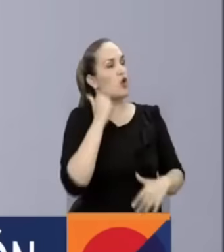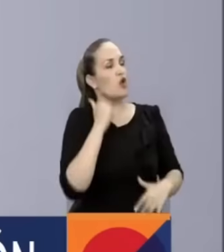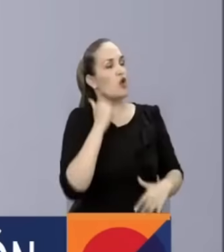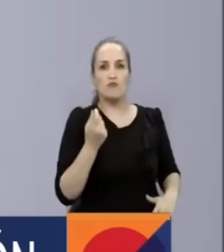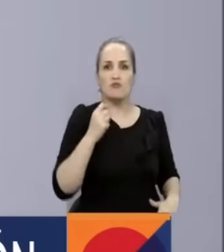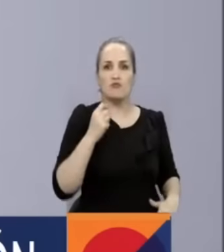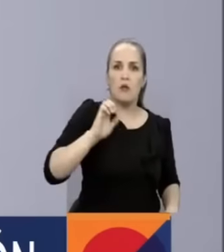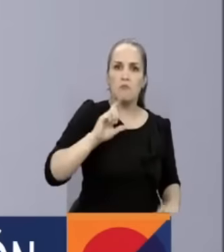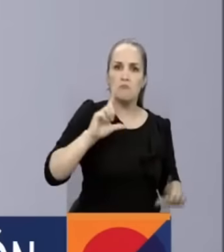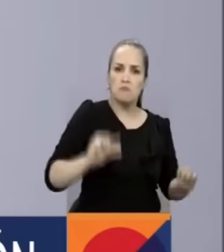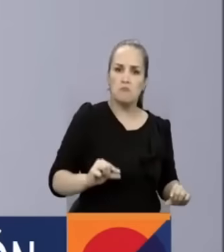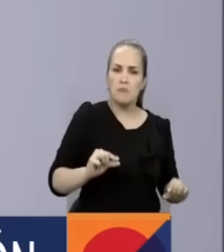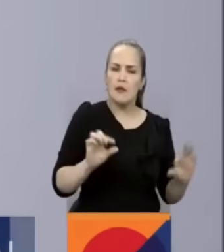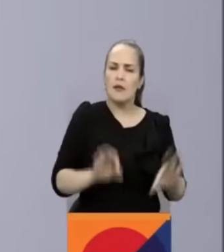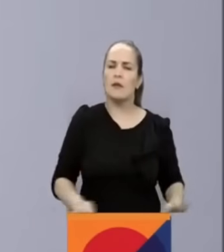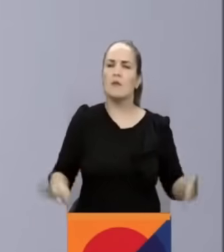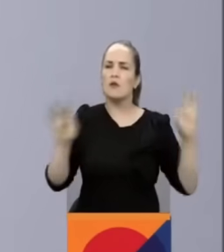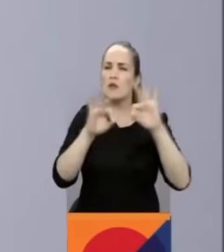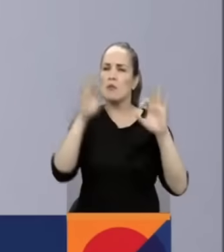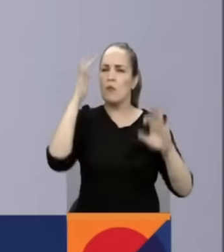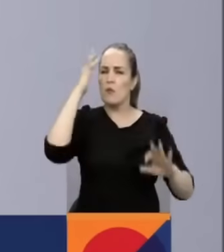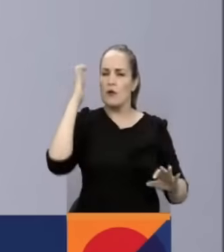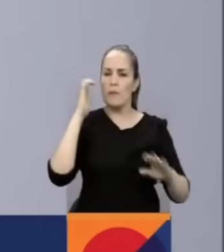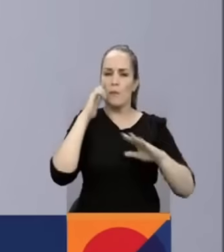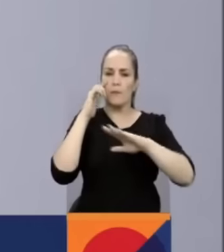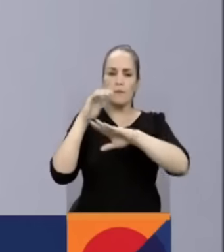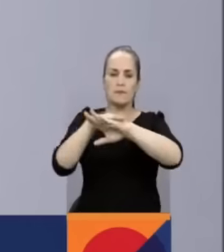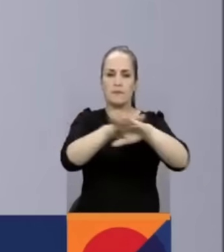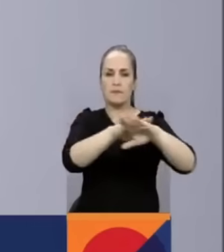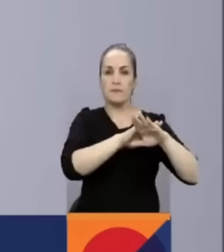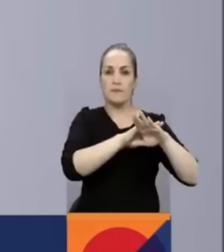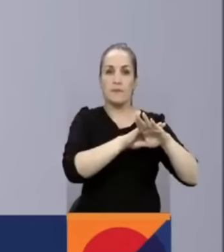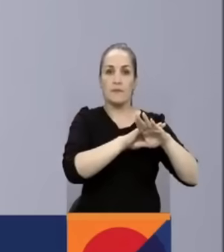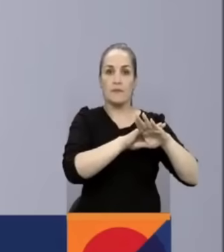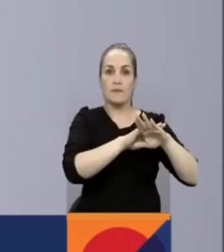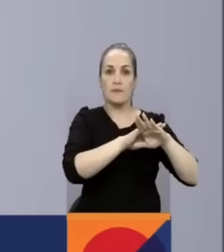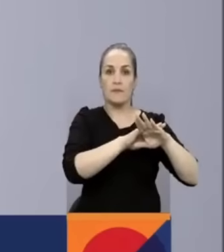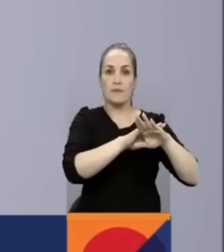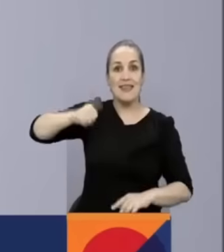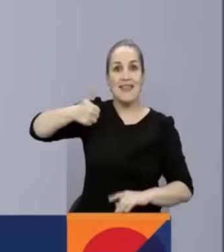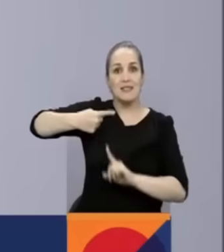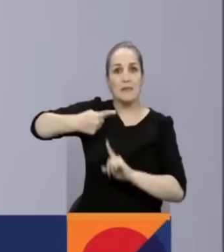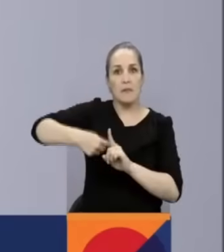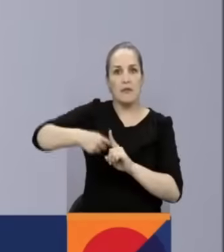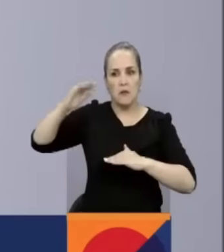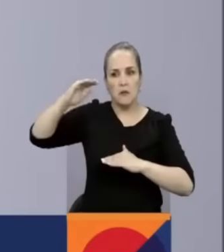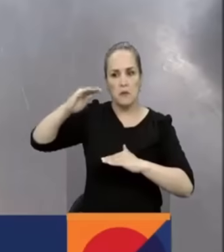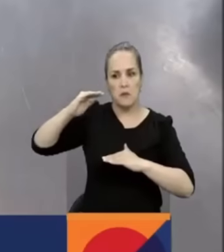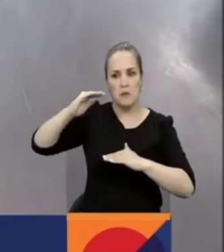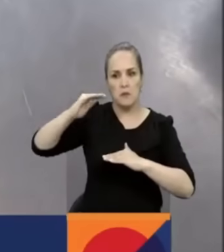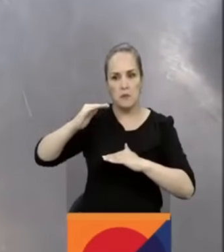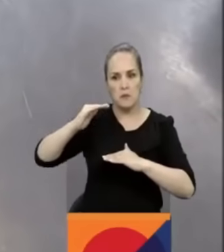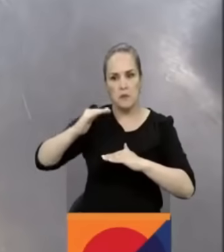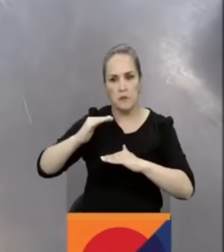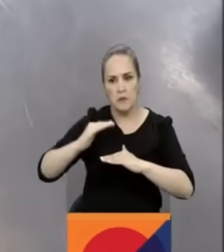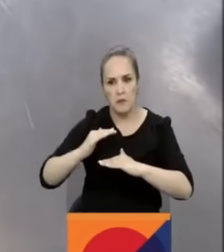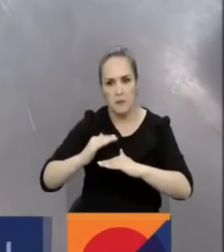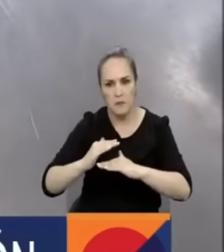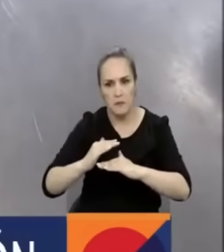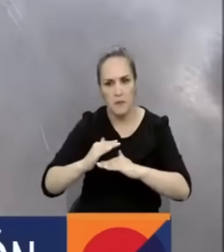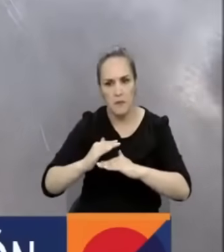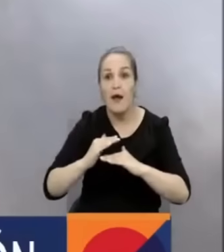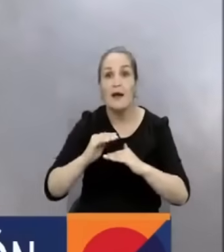de importante en esto? Primero, que tenemos 10 meses bajando. Segundo, que se consolida en un